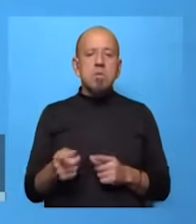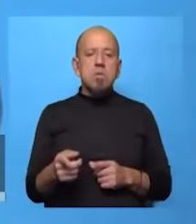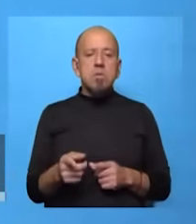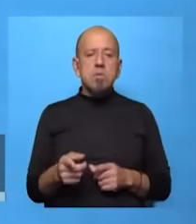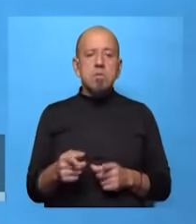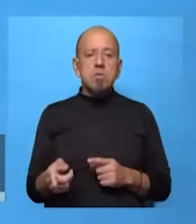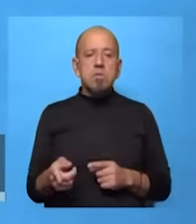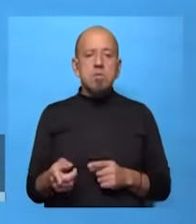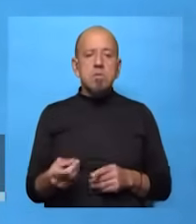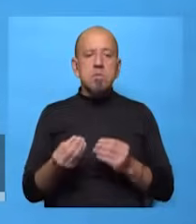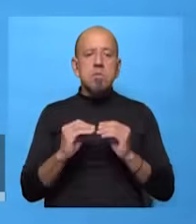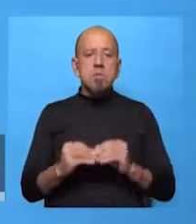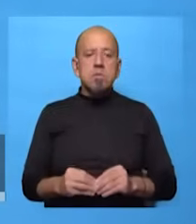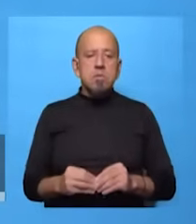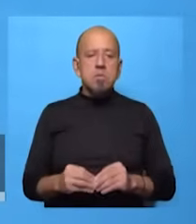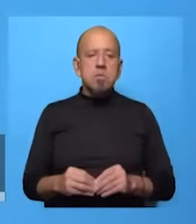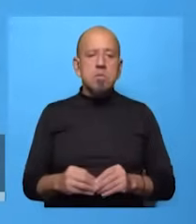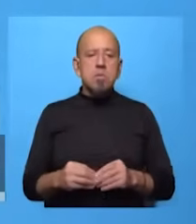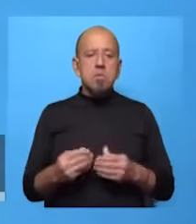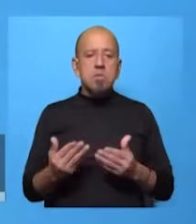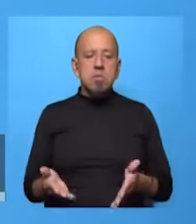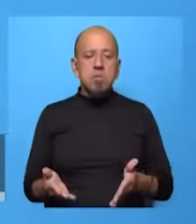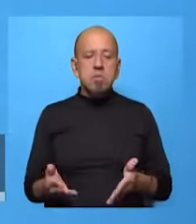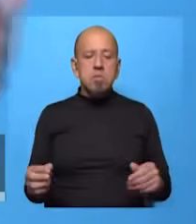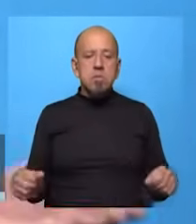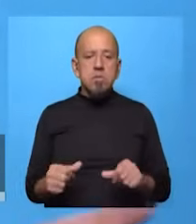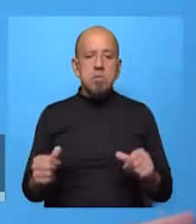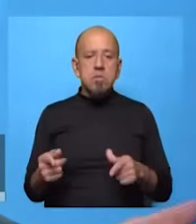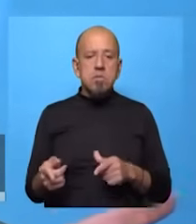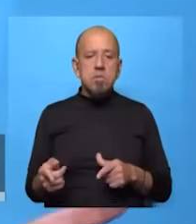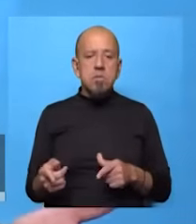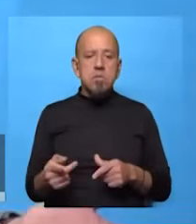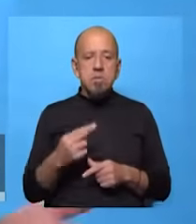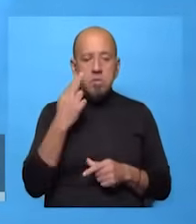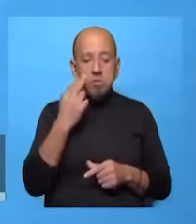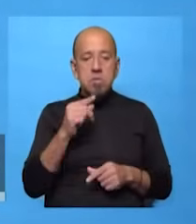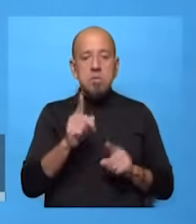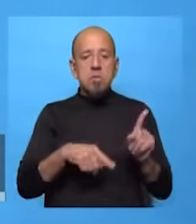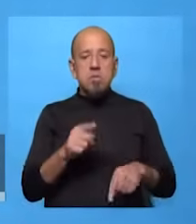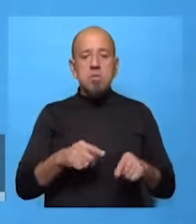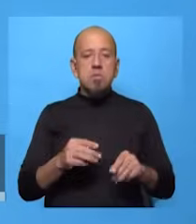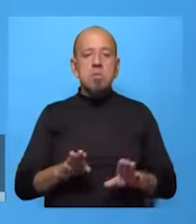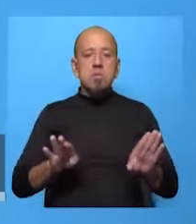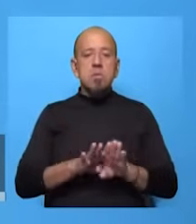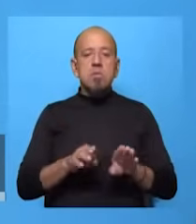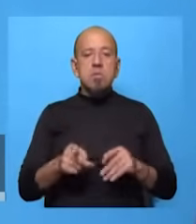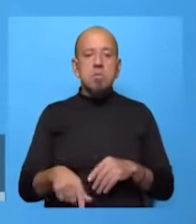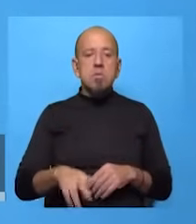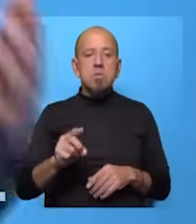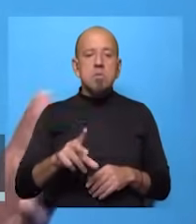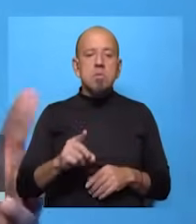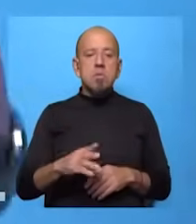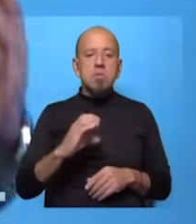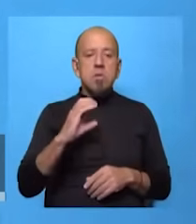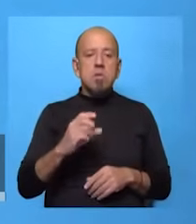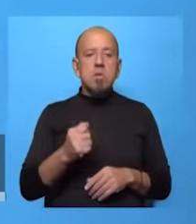venía presupuestado de antes se lo dejamos presupuestado se construyeron y por un problema de gestión hoy están cerrados 12 c en